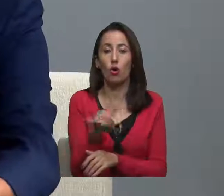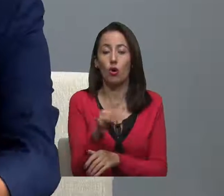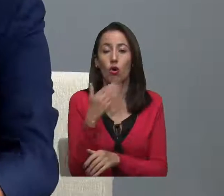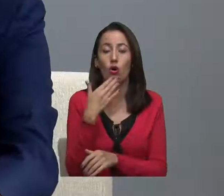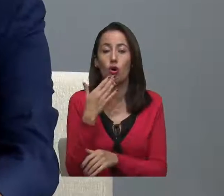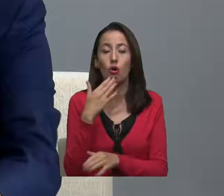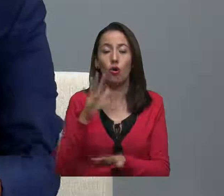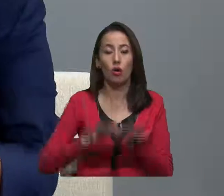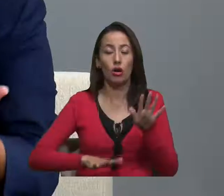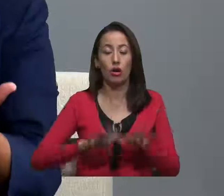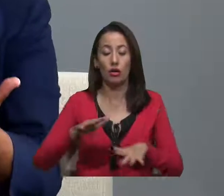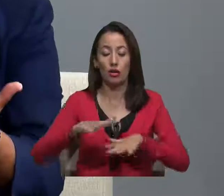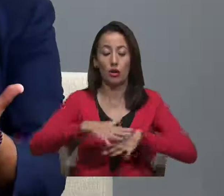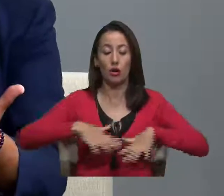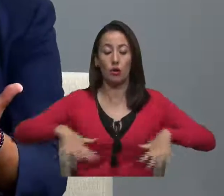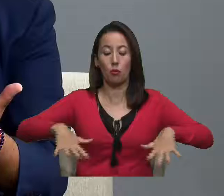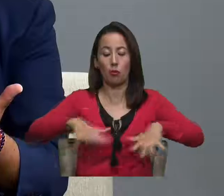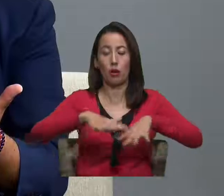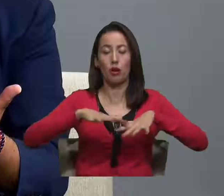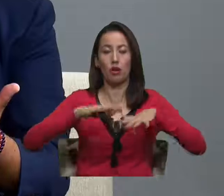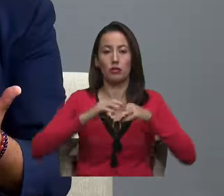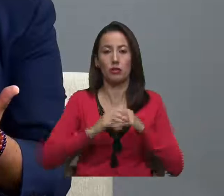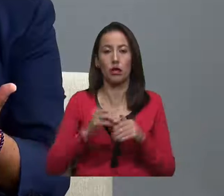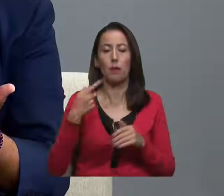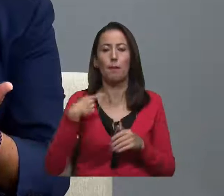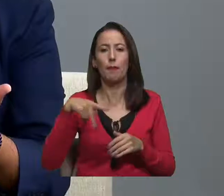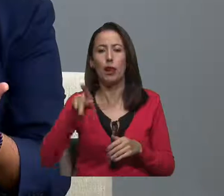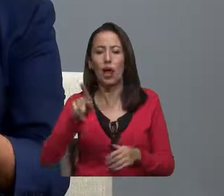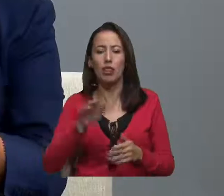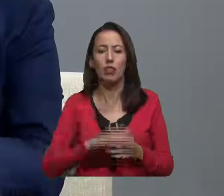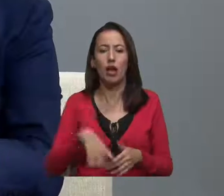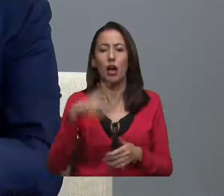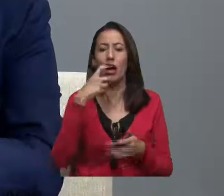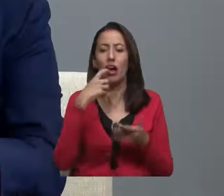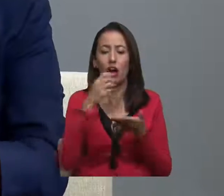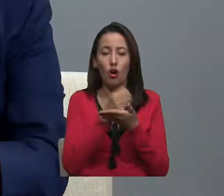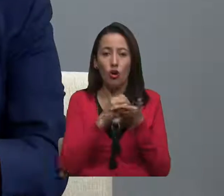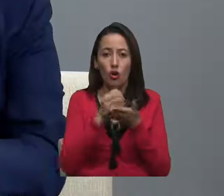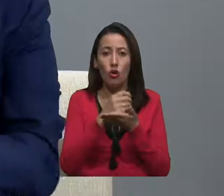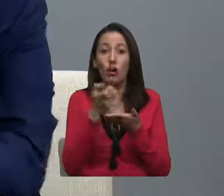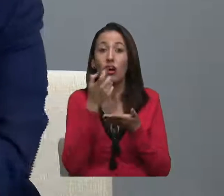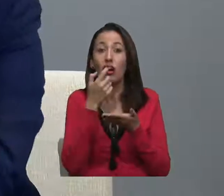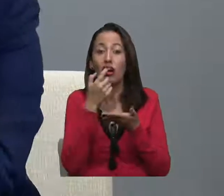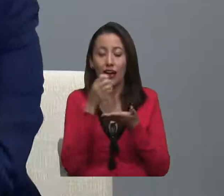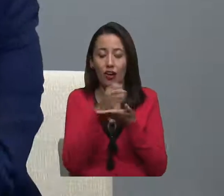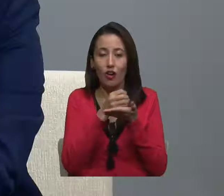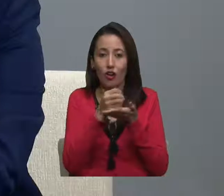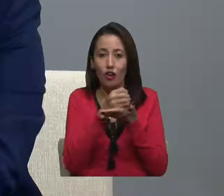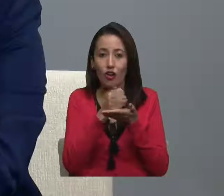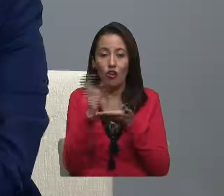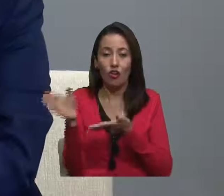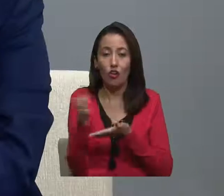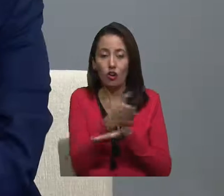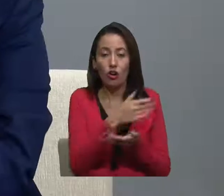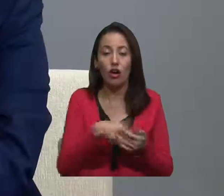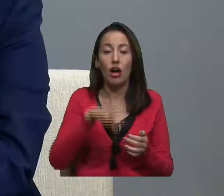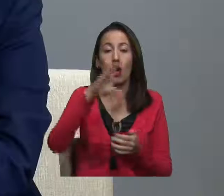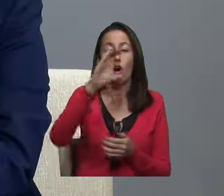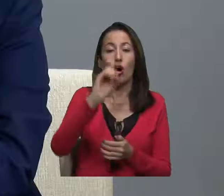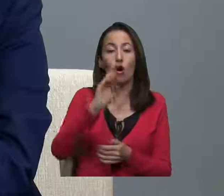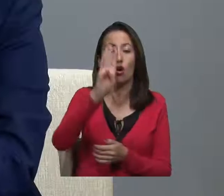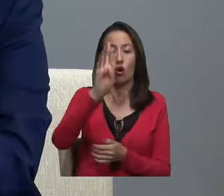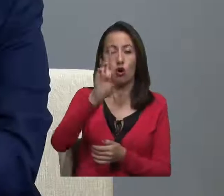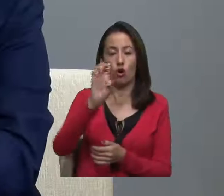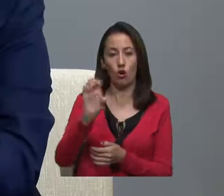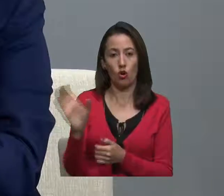bajo el suelo plata molibdeno y cobre sí que no está concesionado y que calculamos que puede